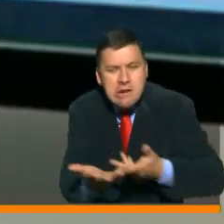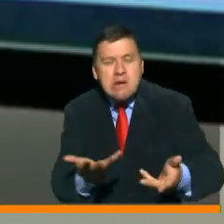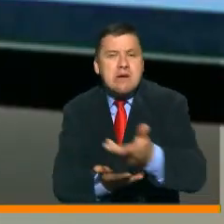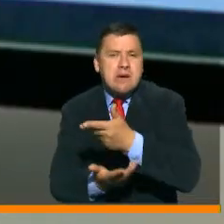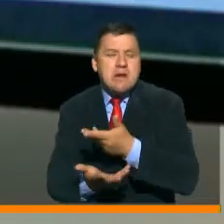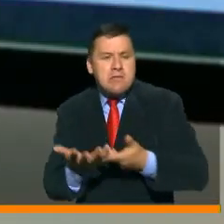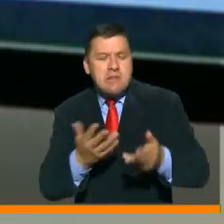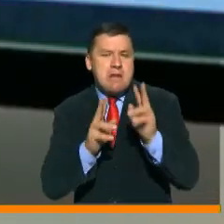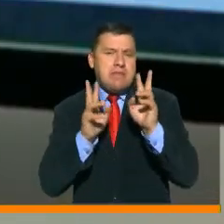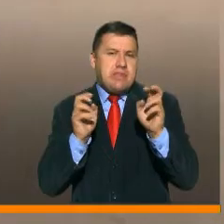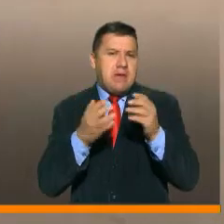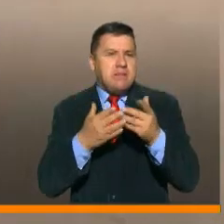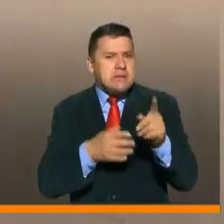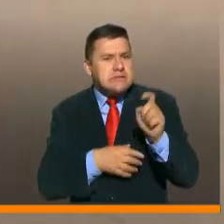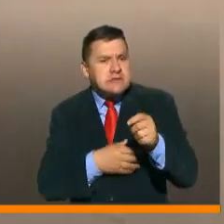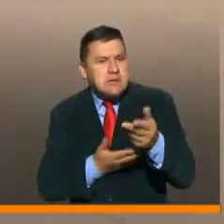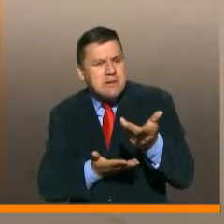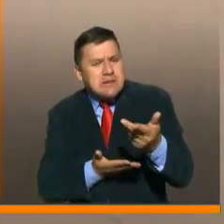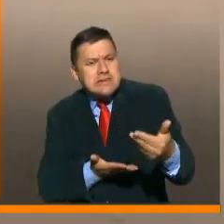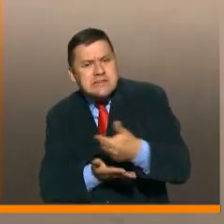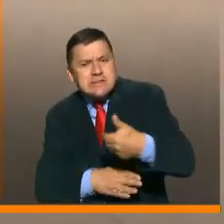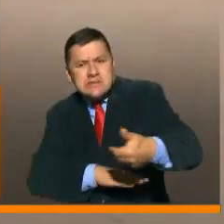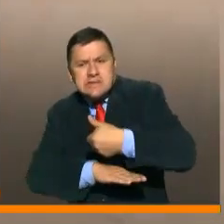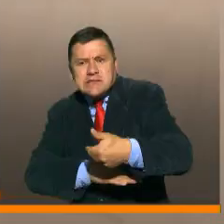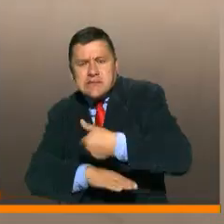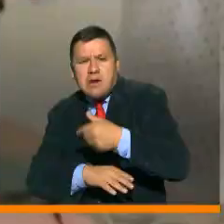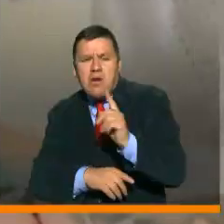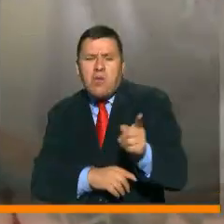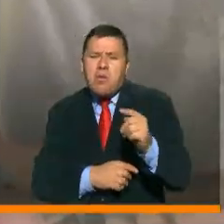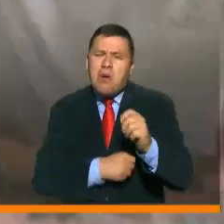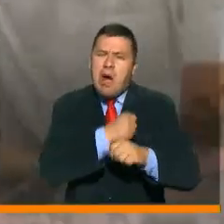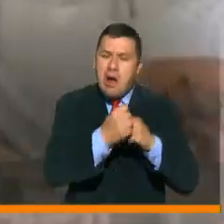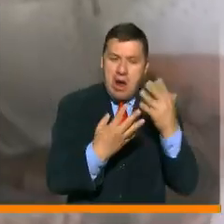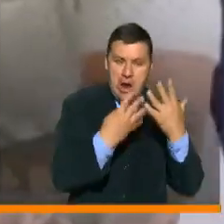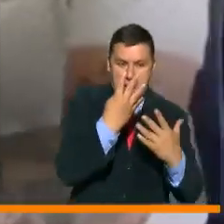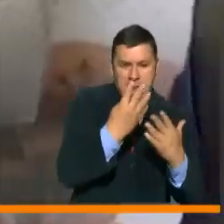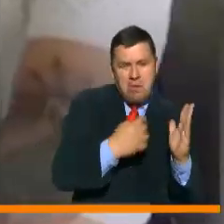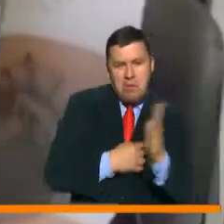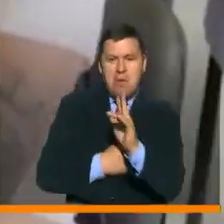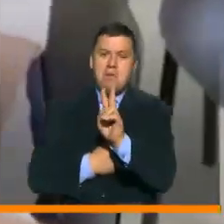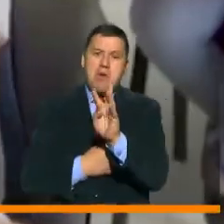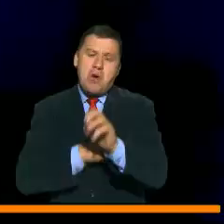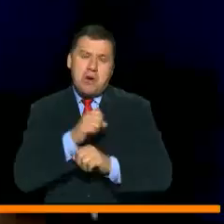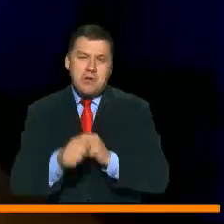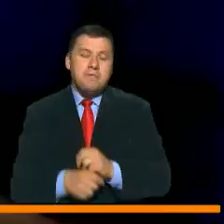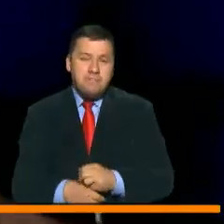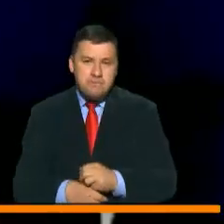también socializando la oferta dirigida a jóvenes entre 14 y 28 años